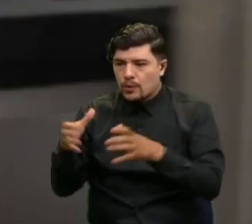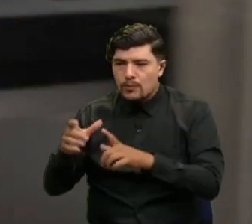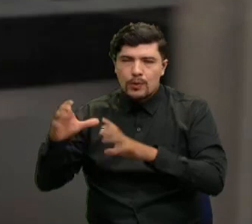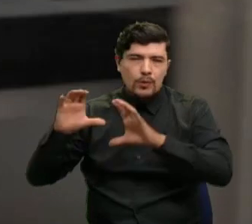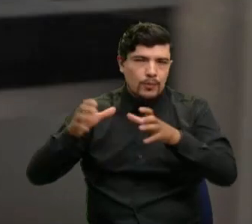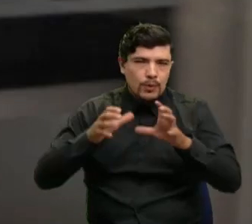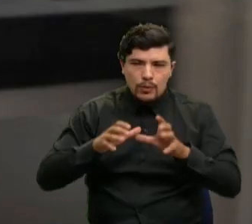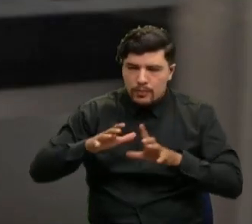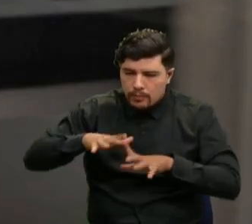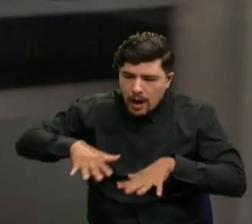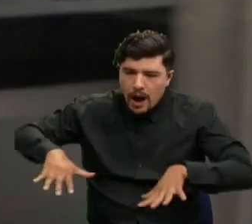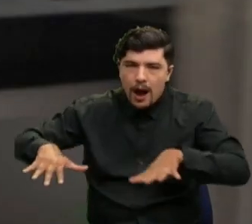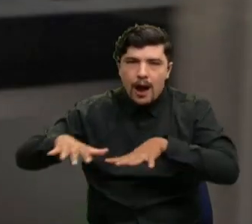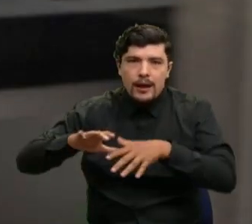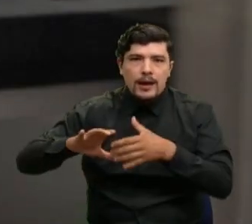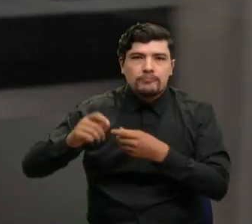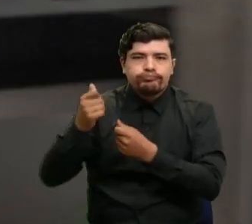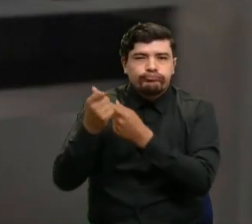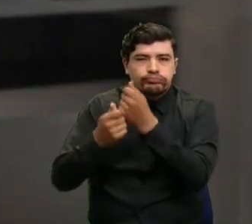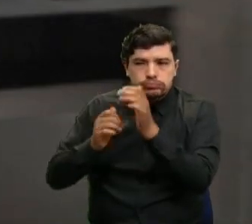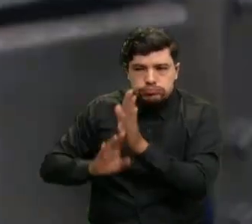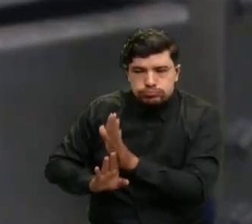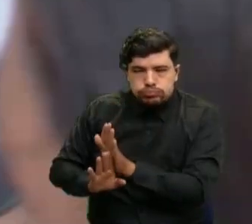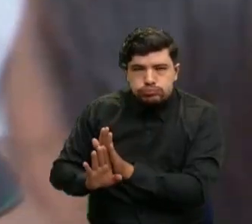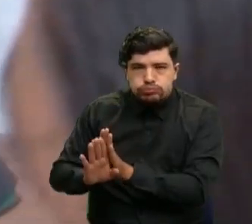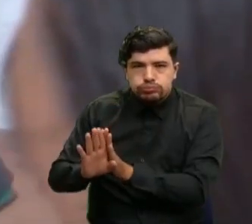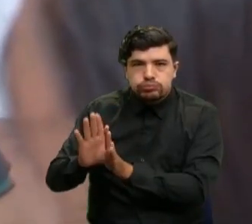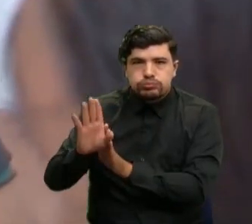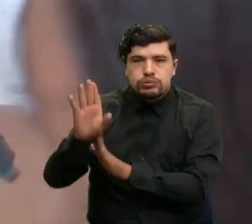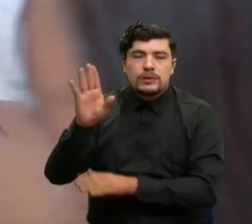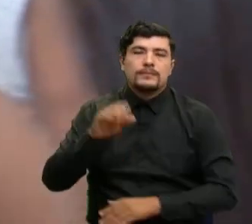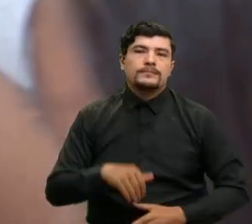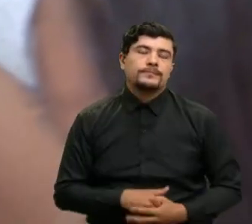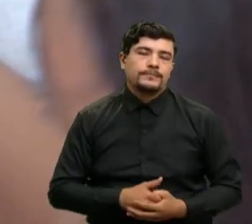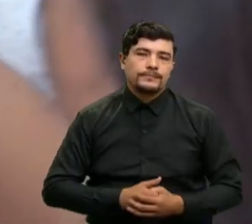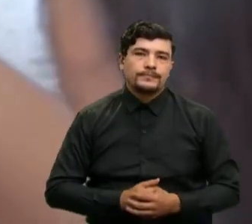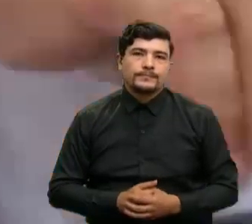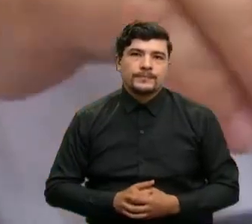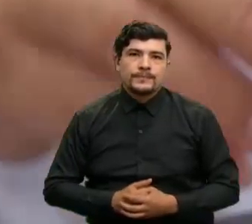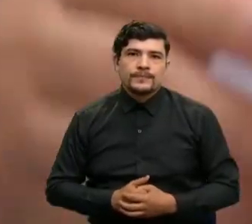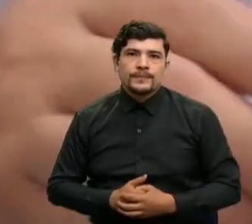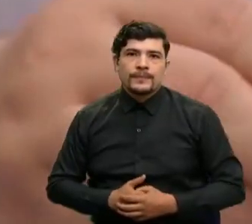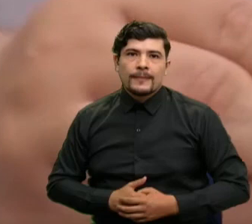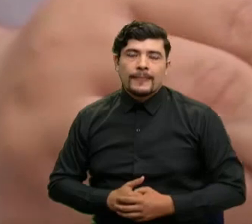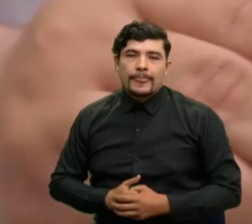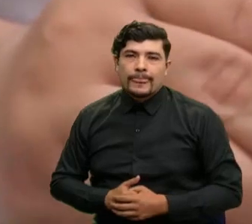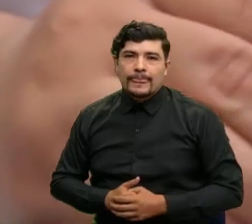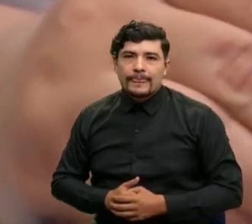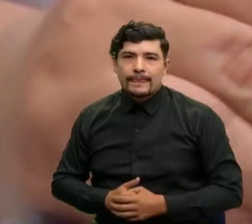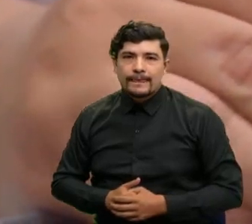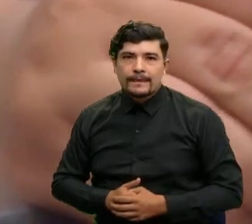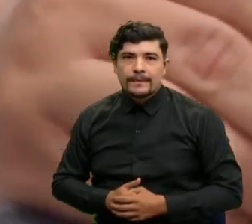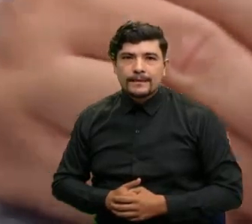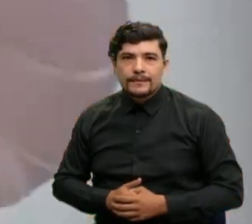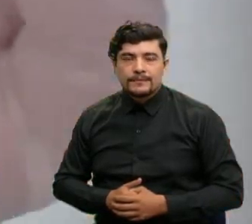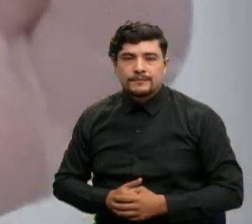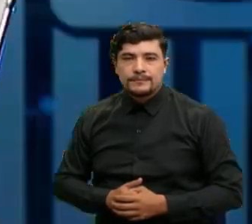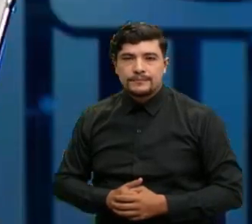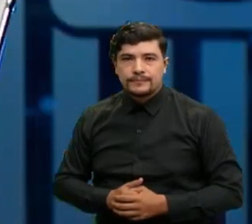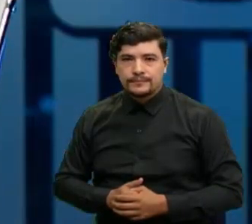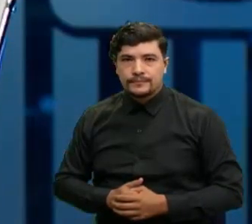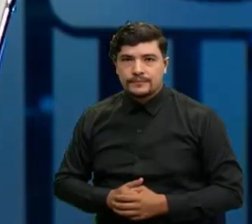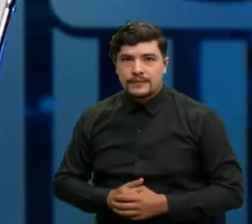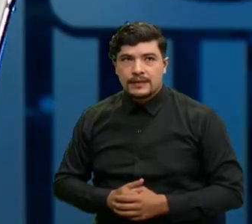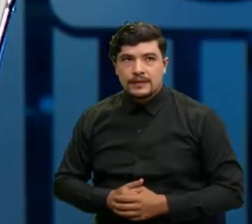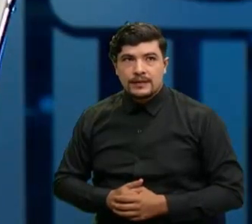moviendo todo el tema del sector económico en nuestro territorio. Precisamente, doctor, ¿cuál ha sido la